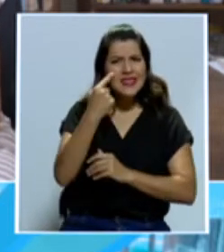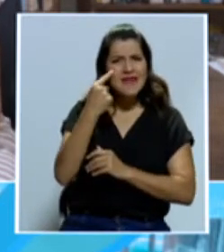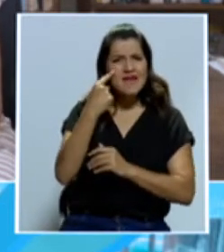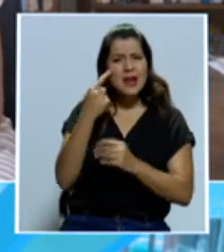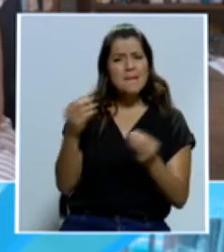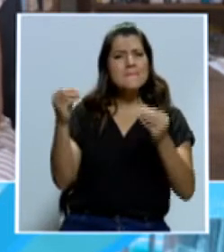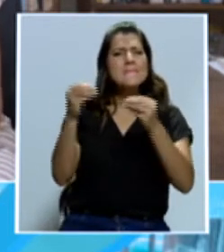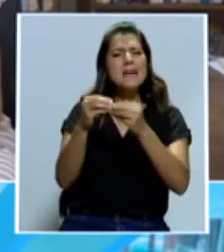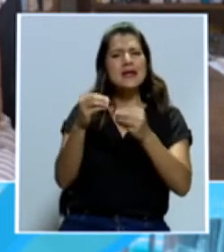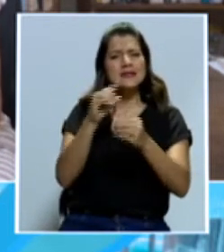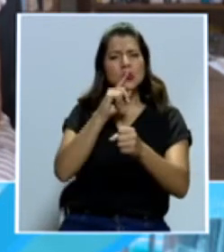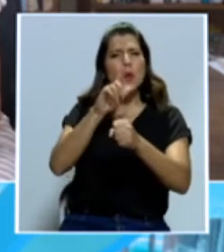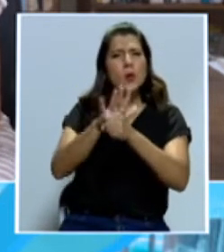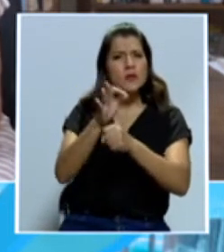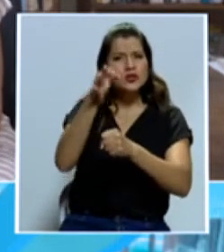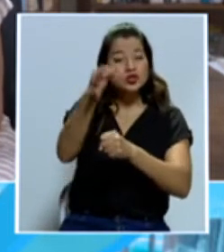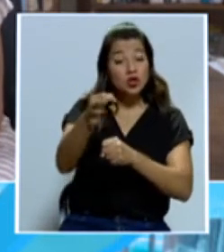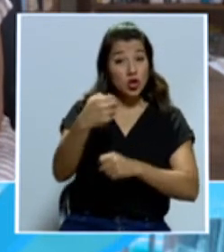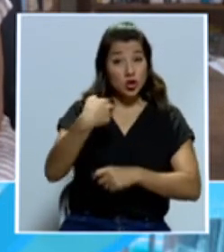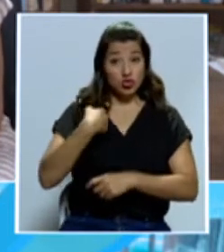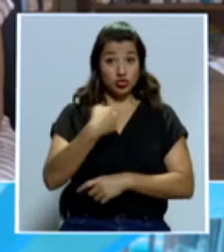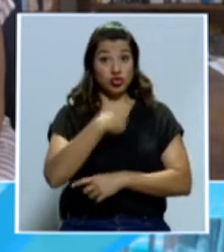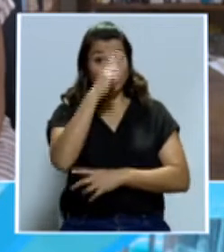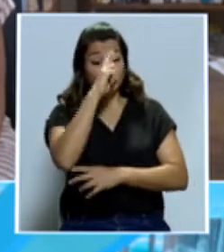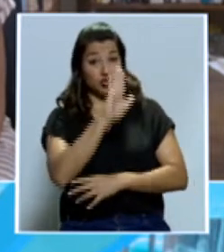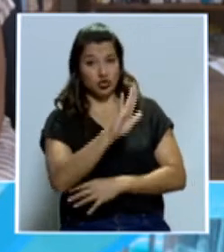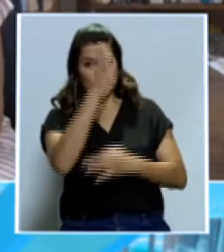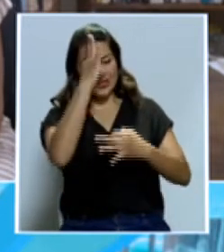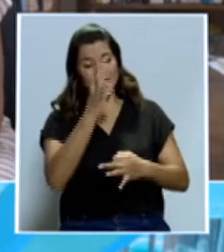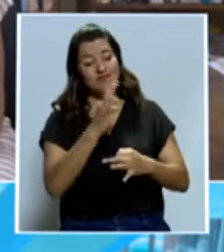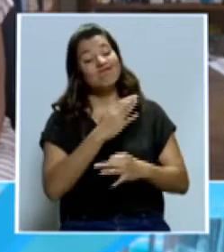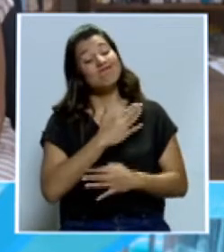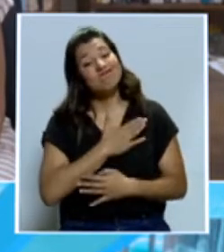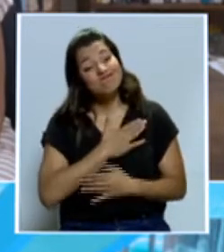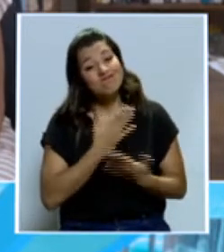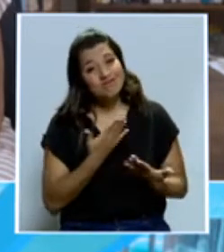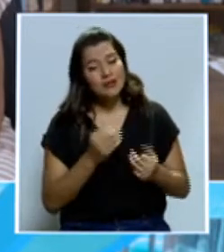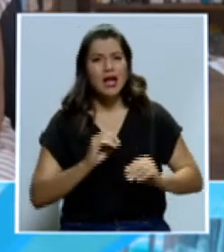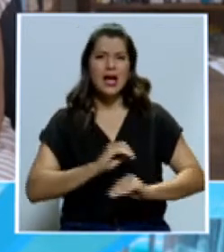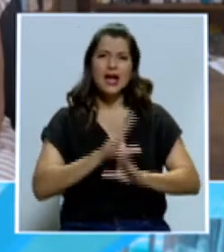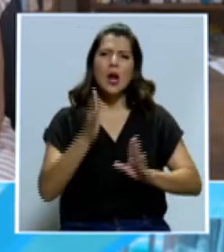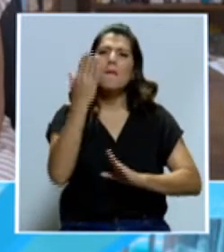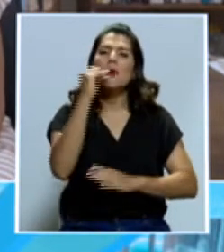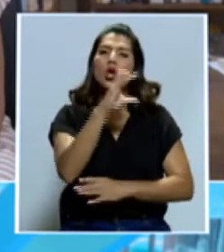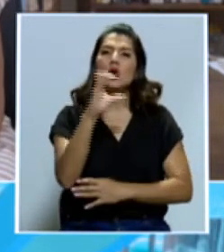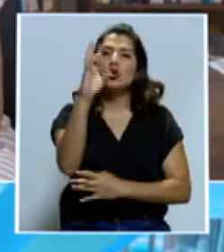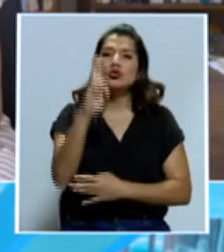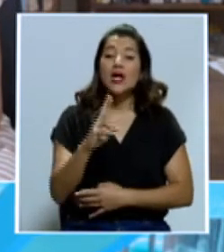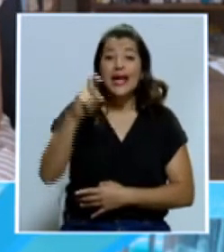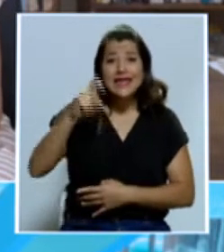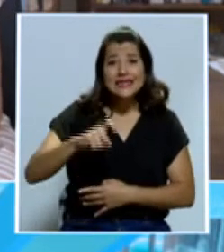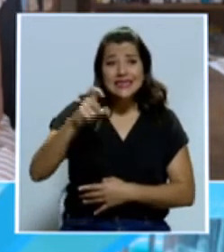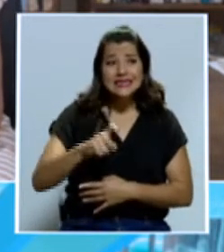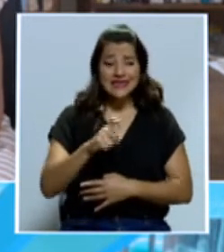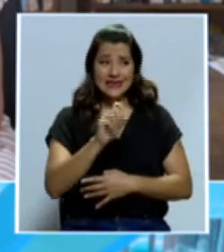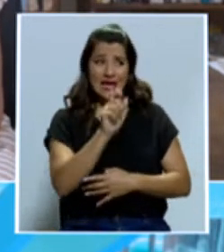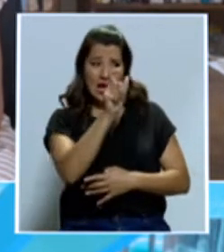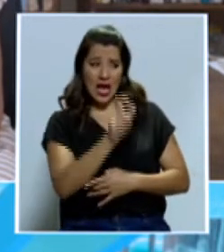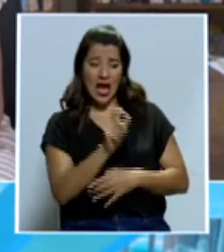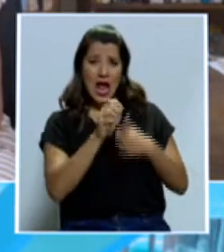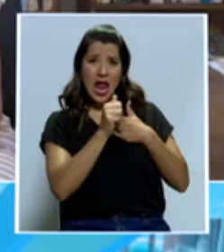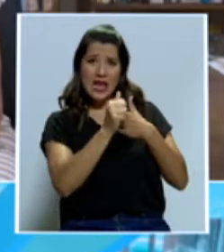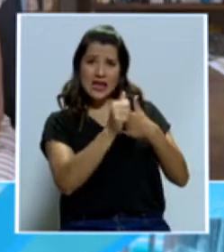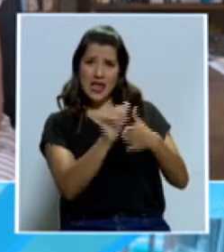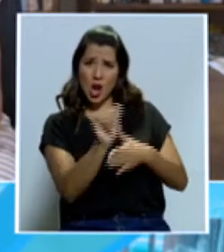y respetamos su decisión, la lamentamos por supuesto, porque Costa Rica necesita de este tipo de lideresas